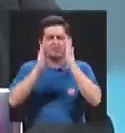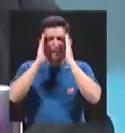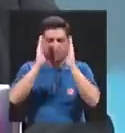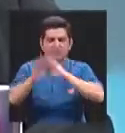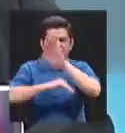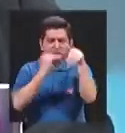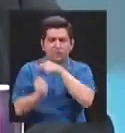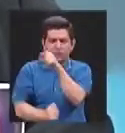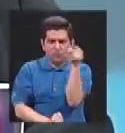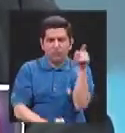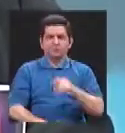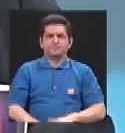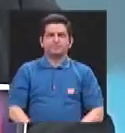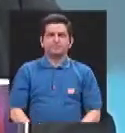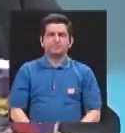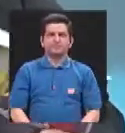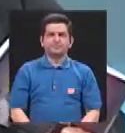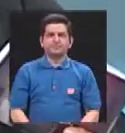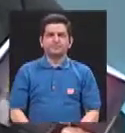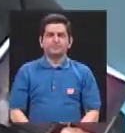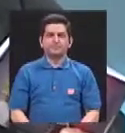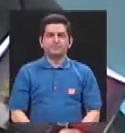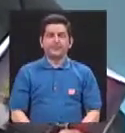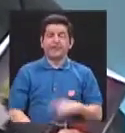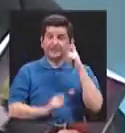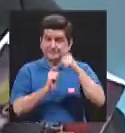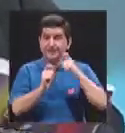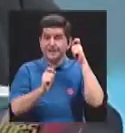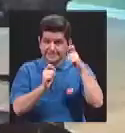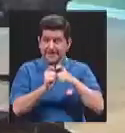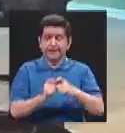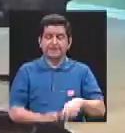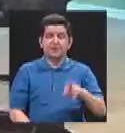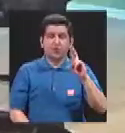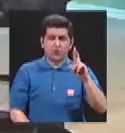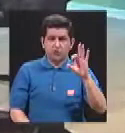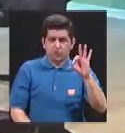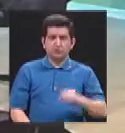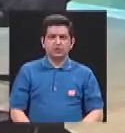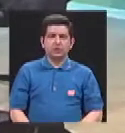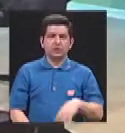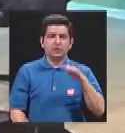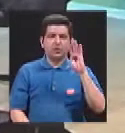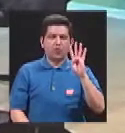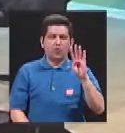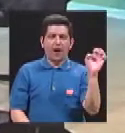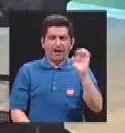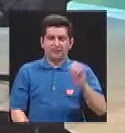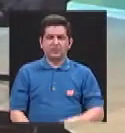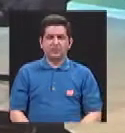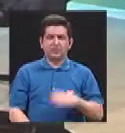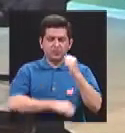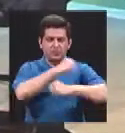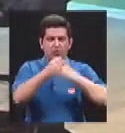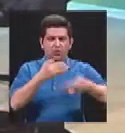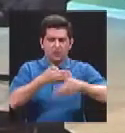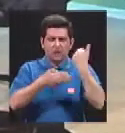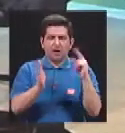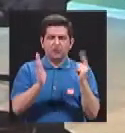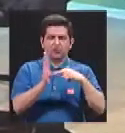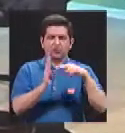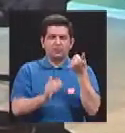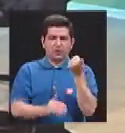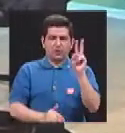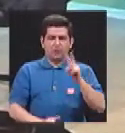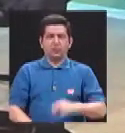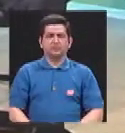gentil atención de todos ustedes. Así es. Bueno, precisamente, Rocío, el 4 de enero del año pasado,